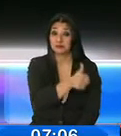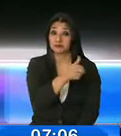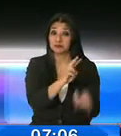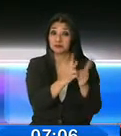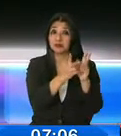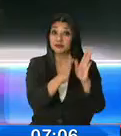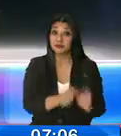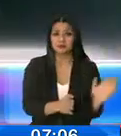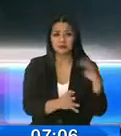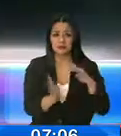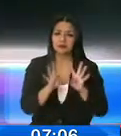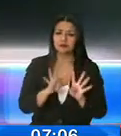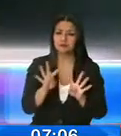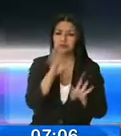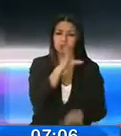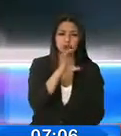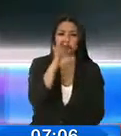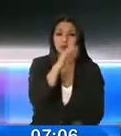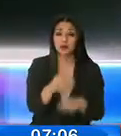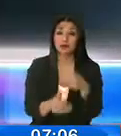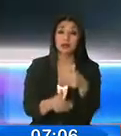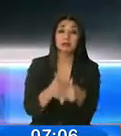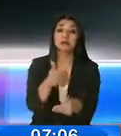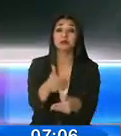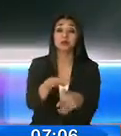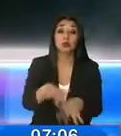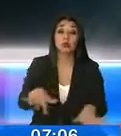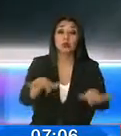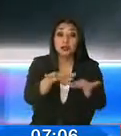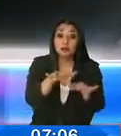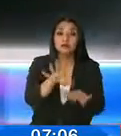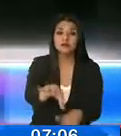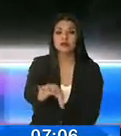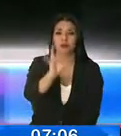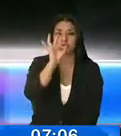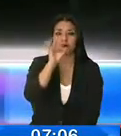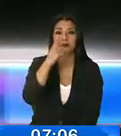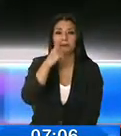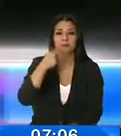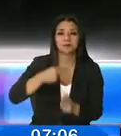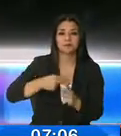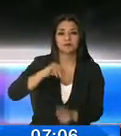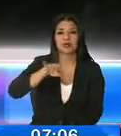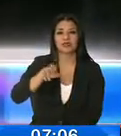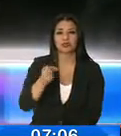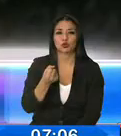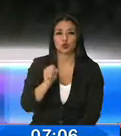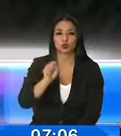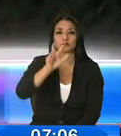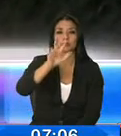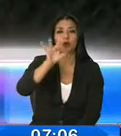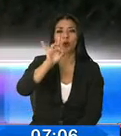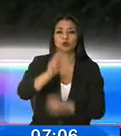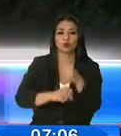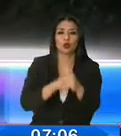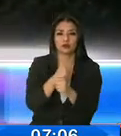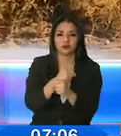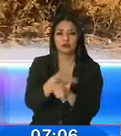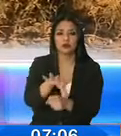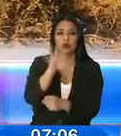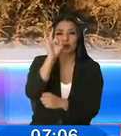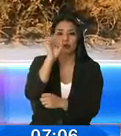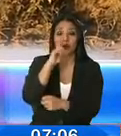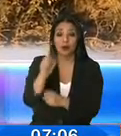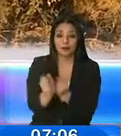jose de minas horas después más arriba del primer cuerpo fueron ubicados los restos de jesús de 38 años de edad el cadáver estaba